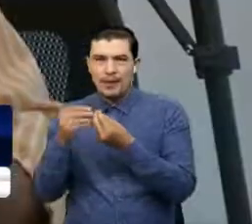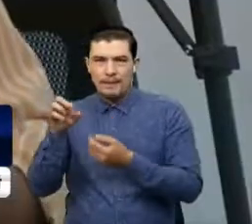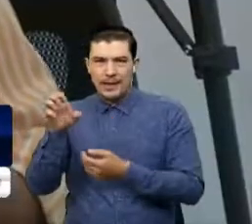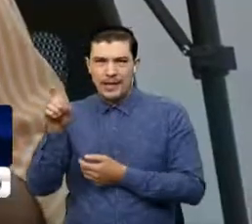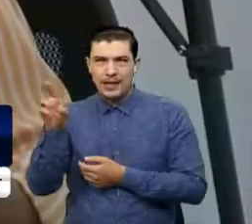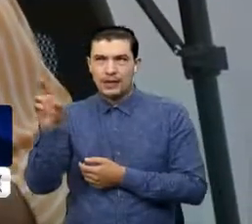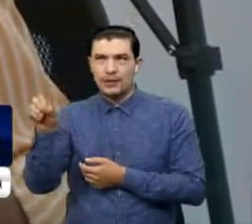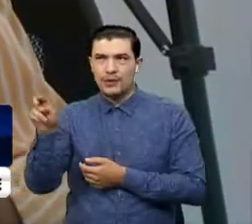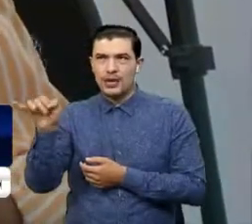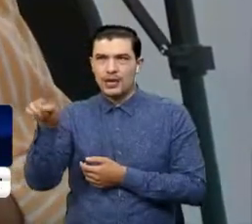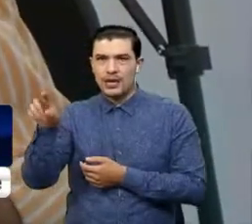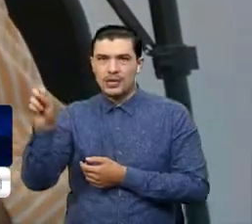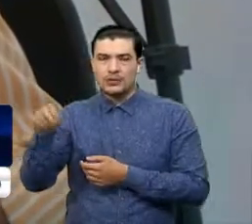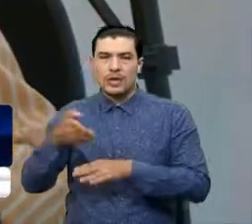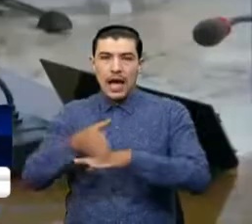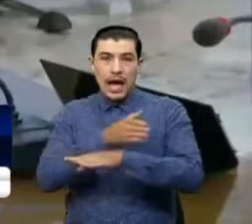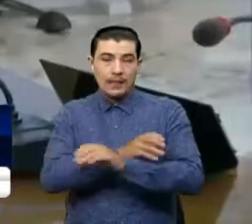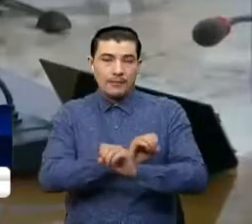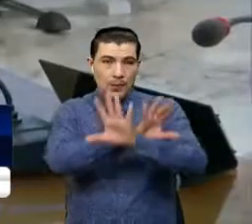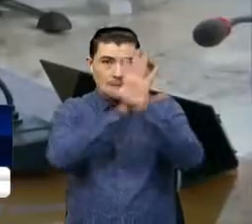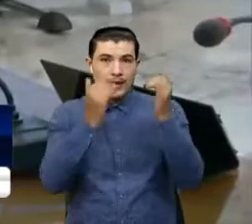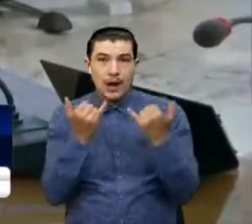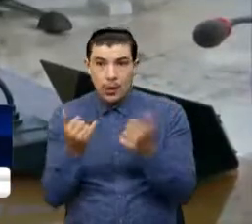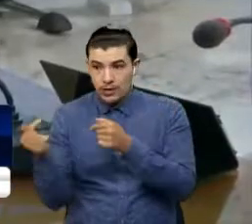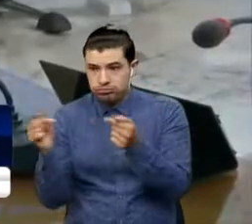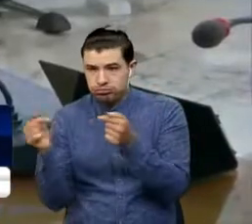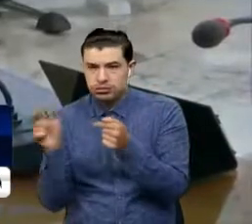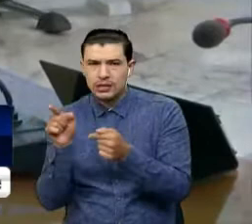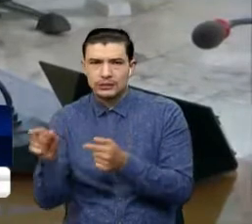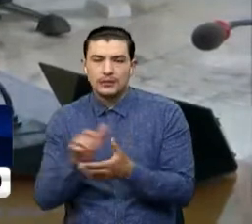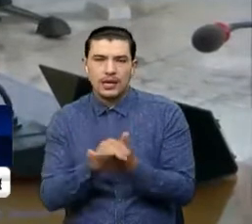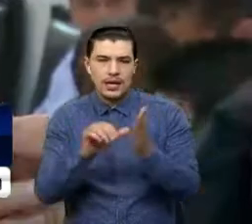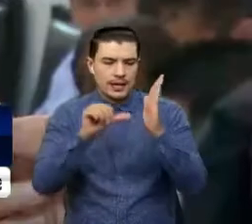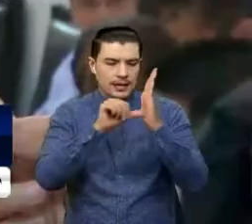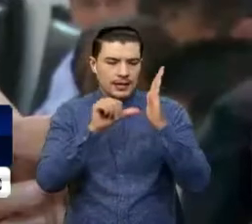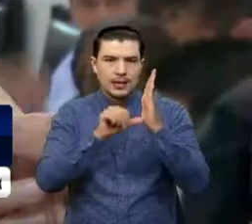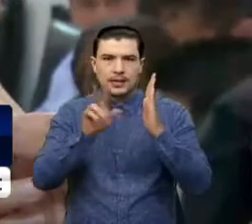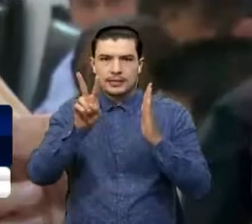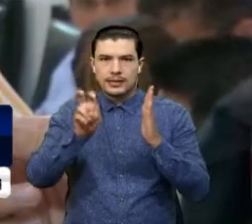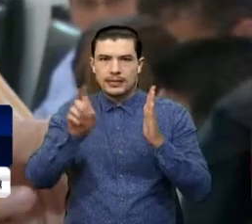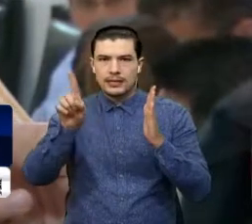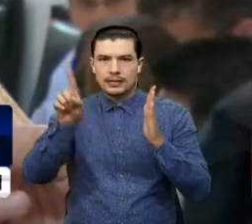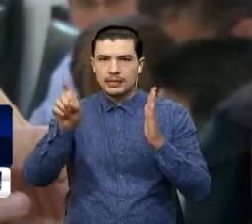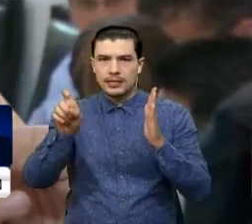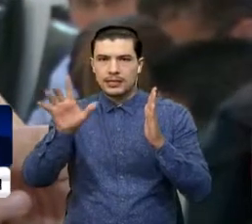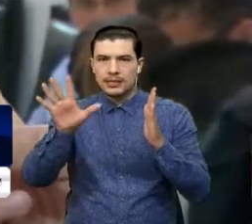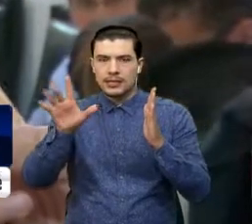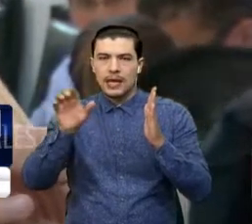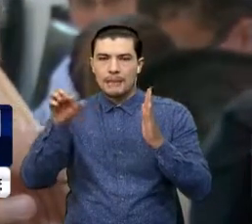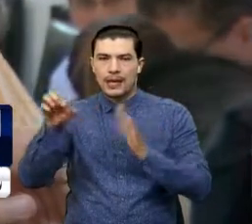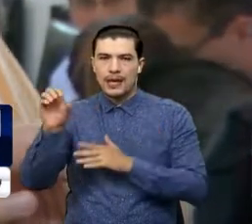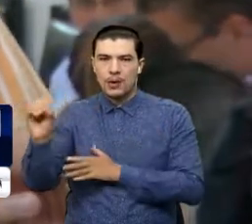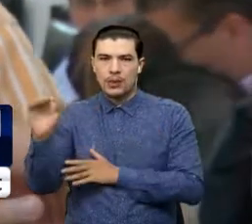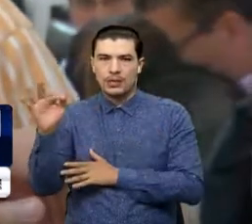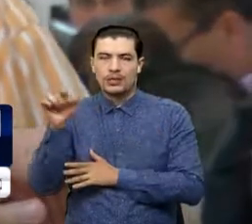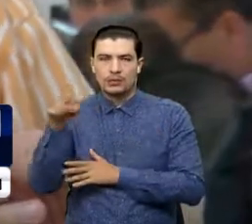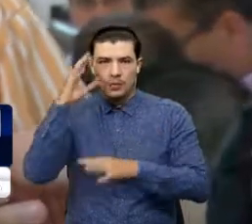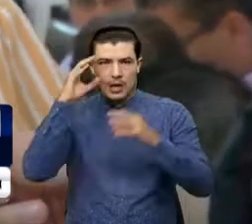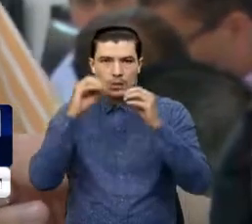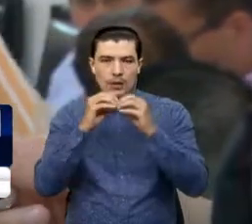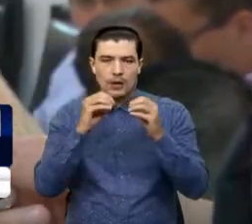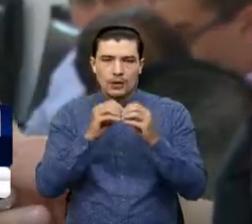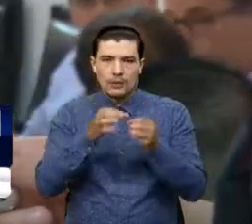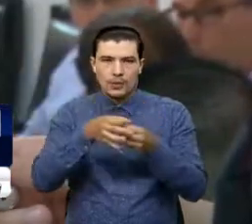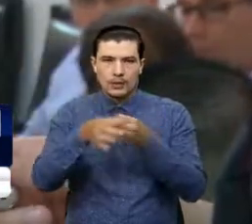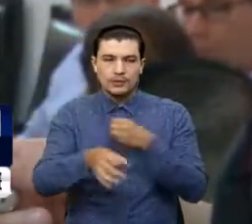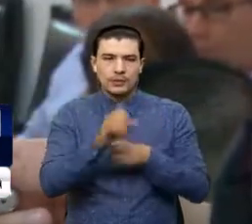realizado esta mañana en el concejo de bucaramanga en el artículo 175 del pp del acuerdo municipal 011